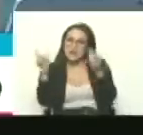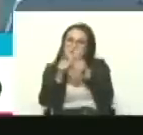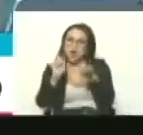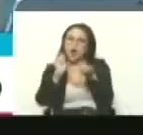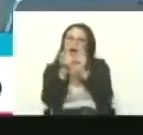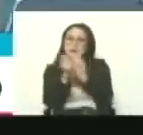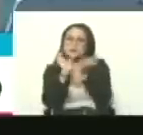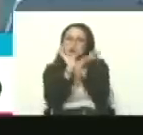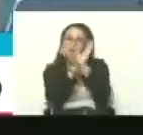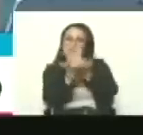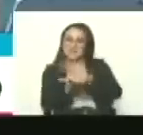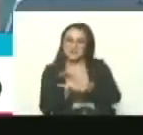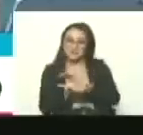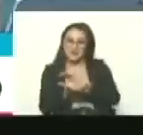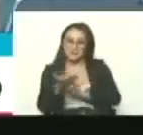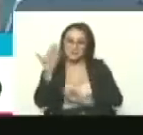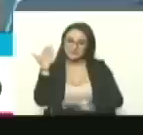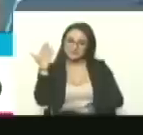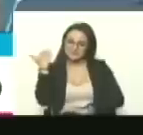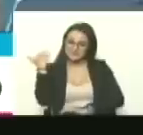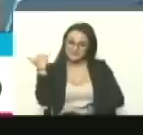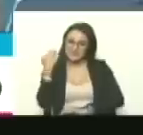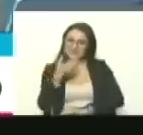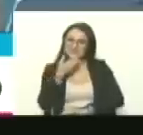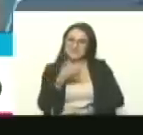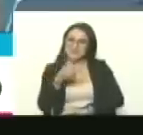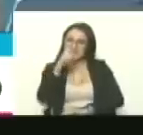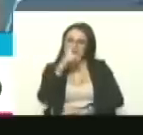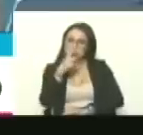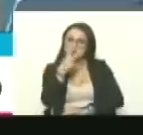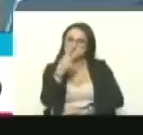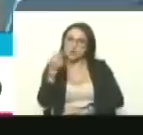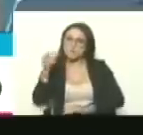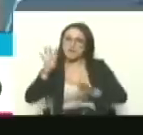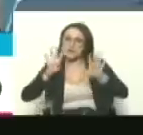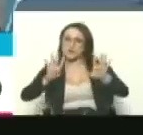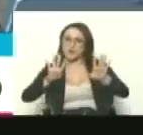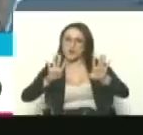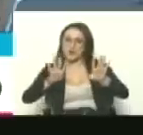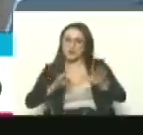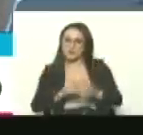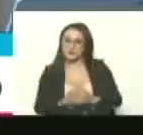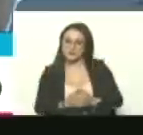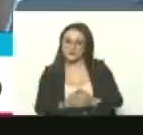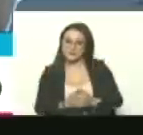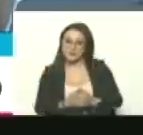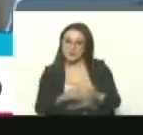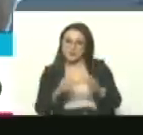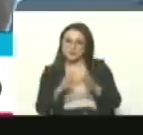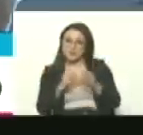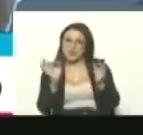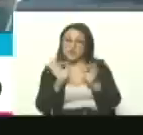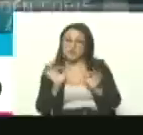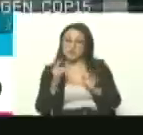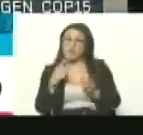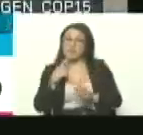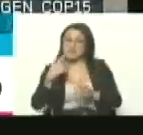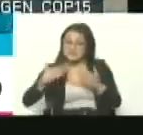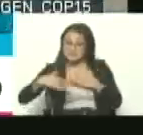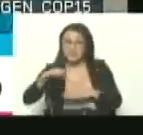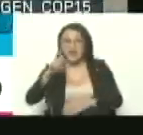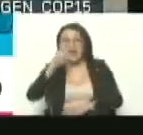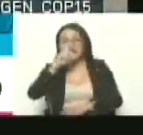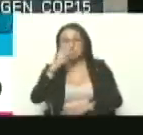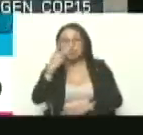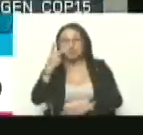Copenhague, diciembre del 2009. Todos los modelos preveían que para el 2050